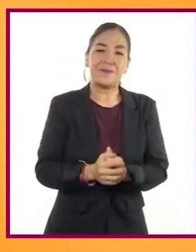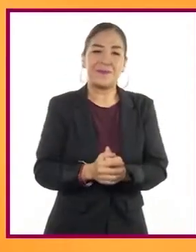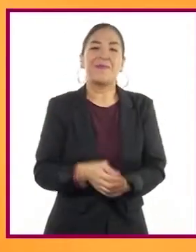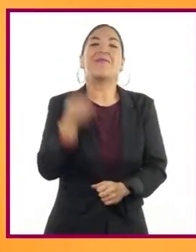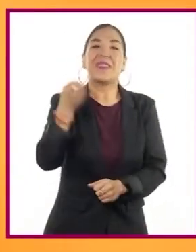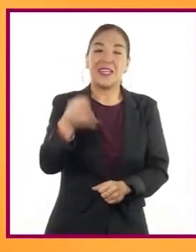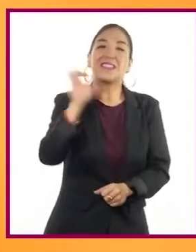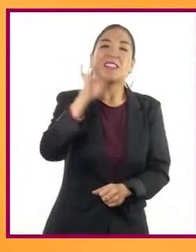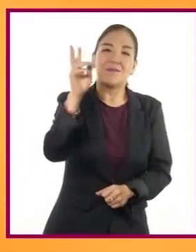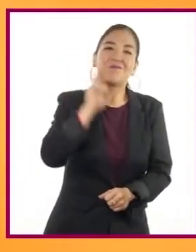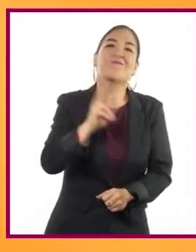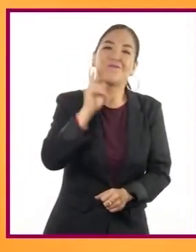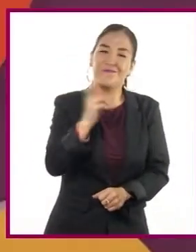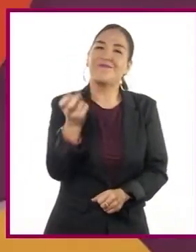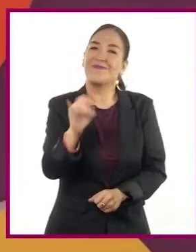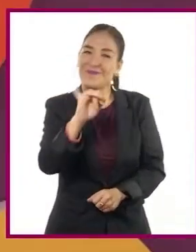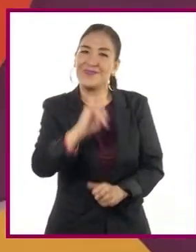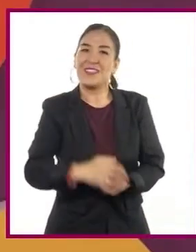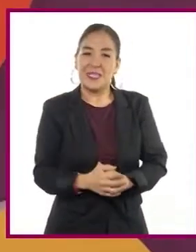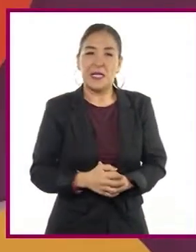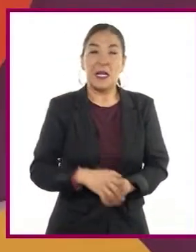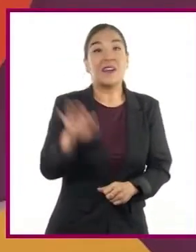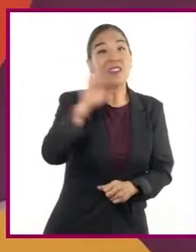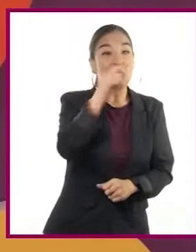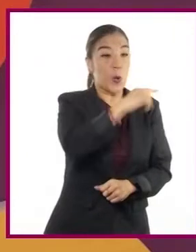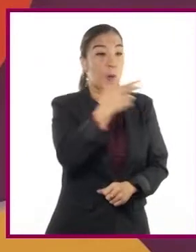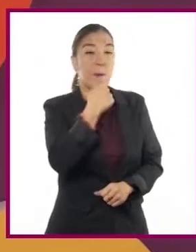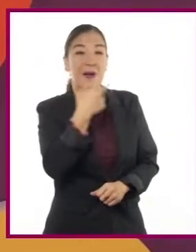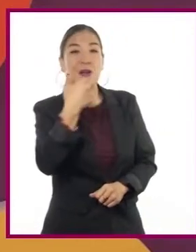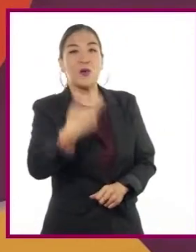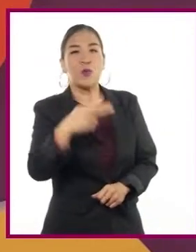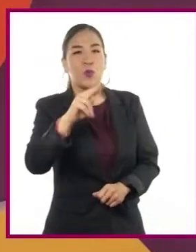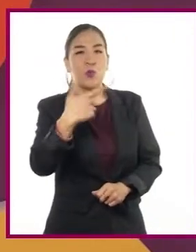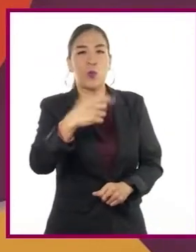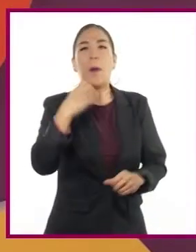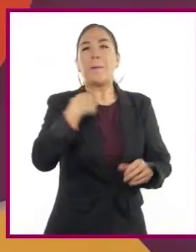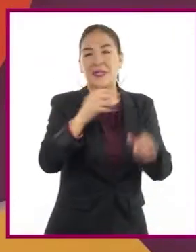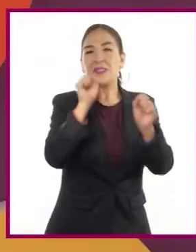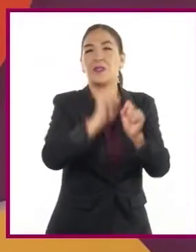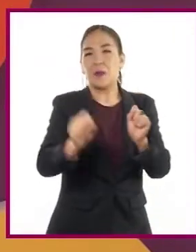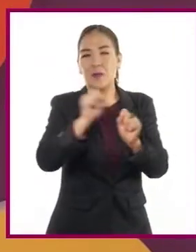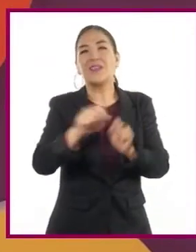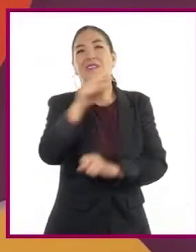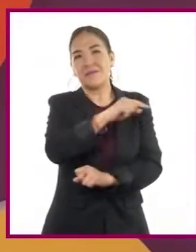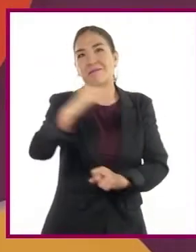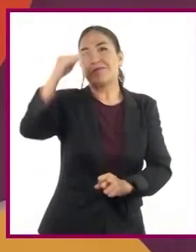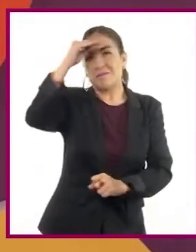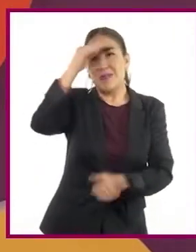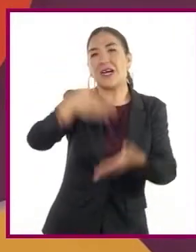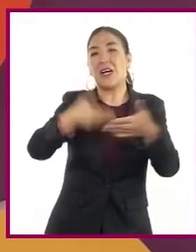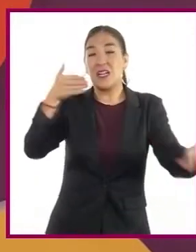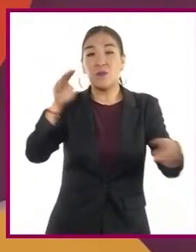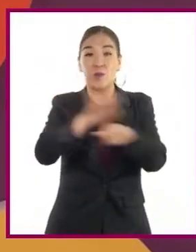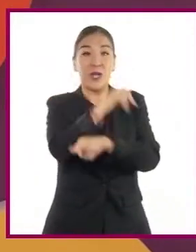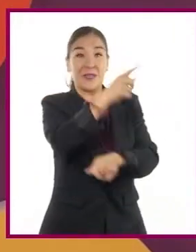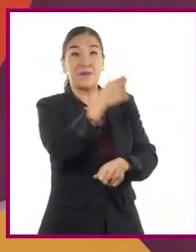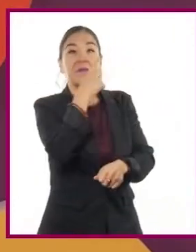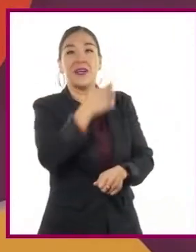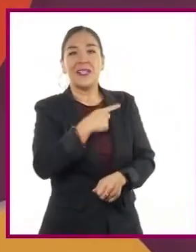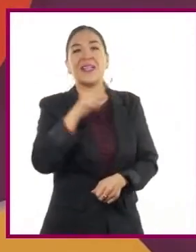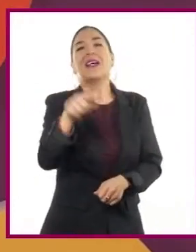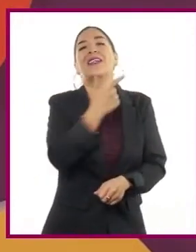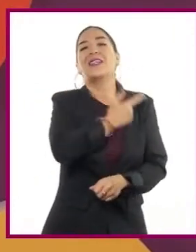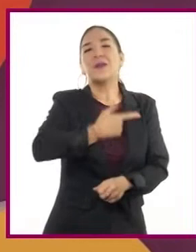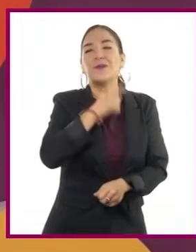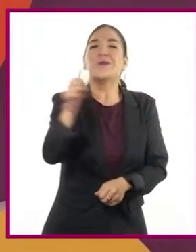es muy probable. Y quizás Hugo tenga que considerarlo, porque me comentó que le gustaría que su hermana